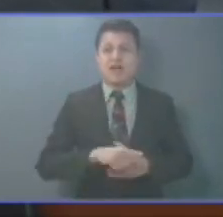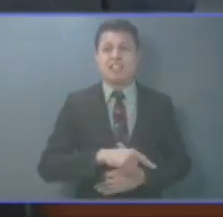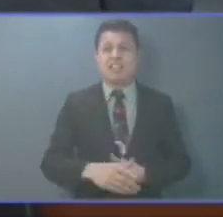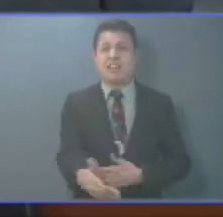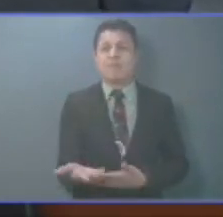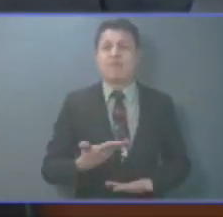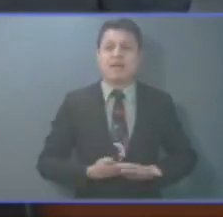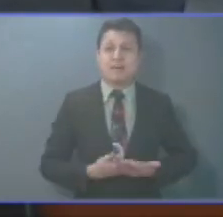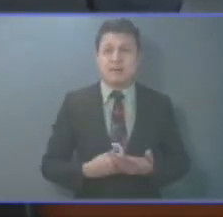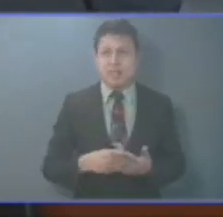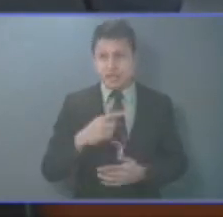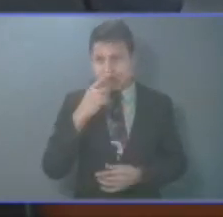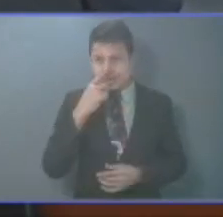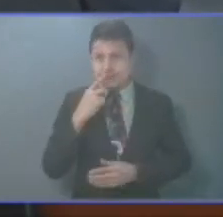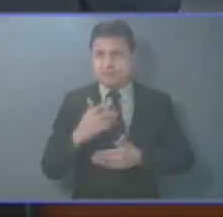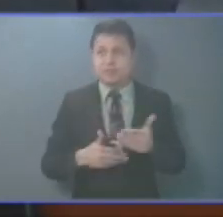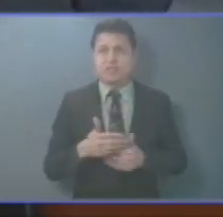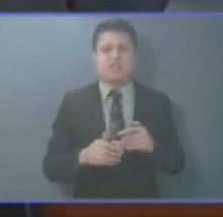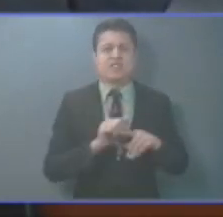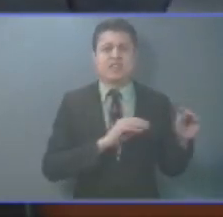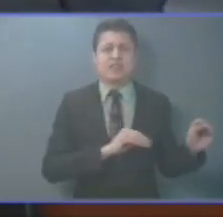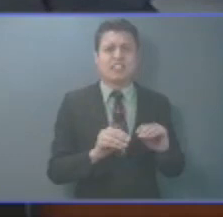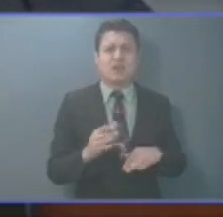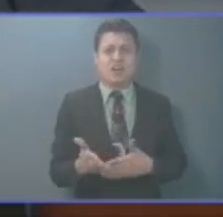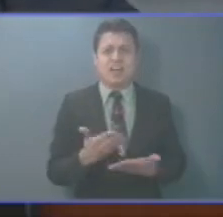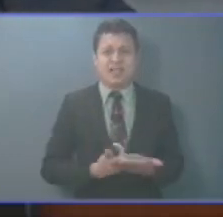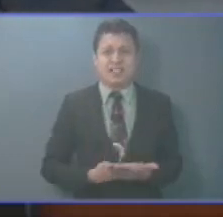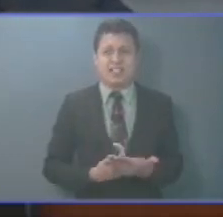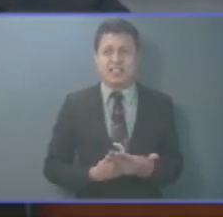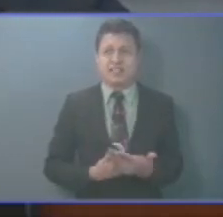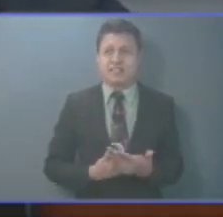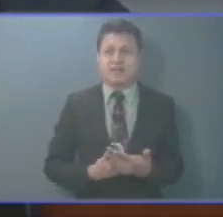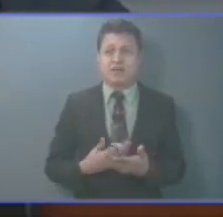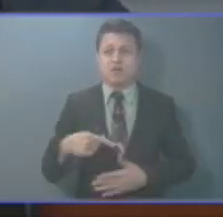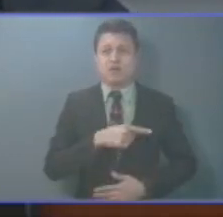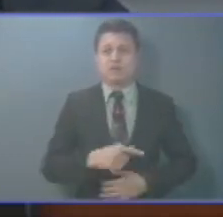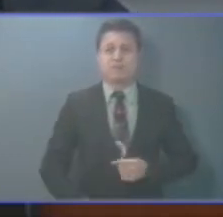hacer cumplir las disposiciones en la presente ley.